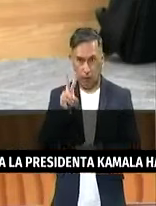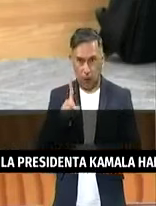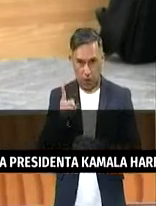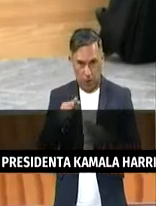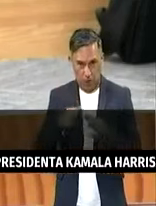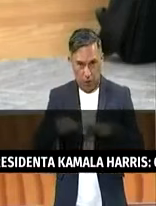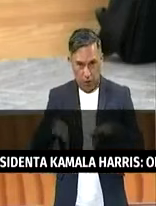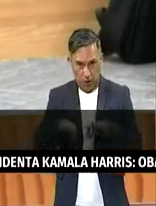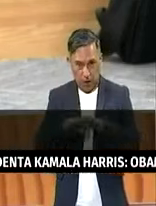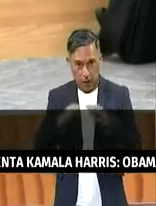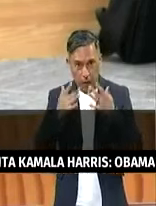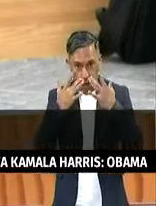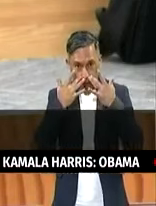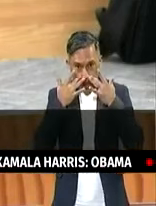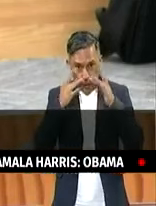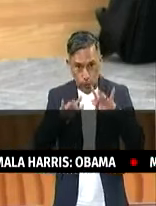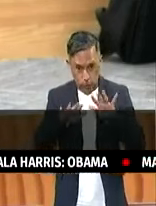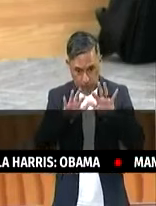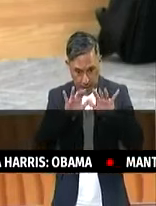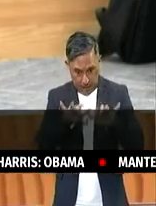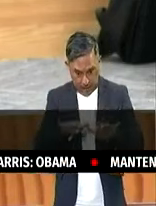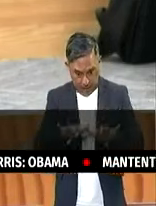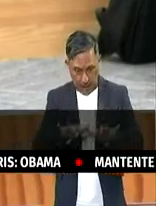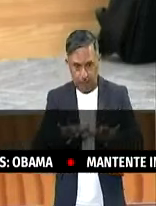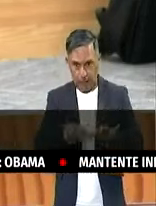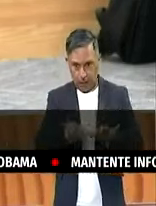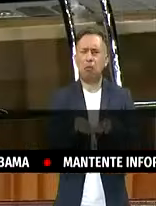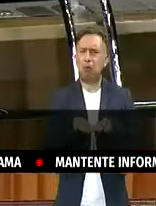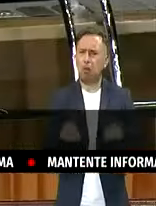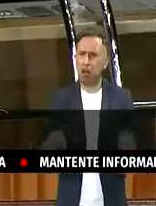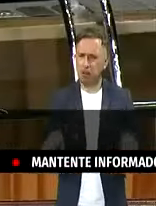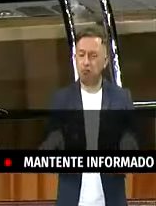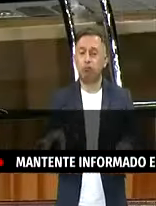Consejero, ¿nos escucha usted?